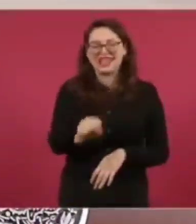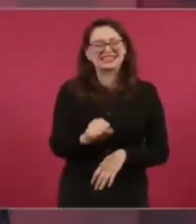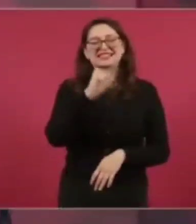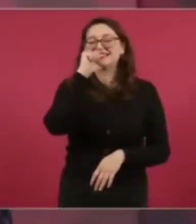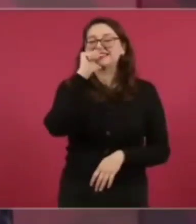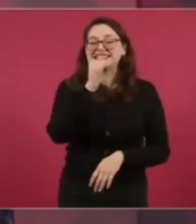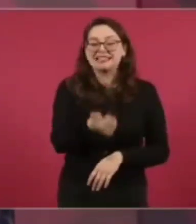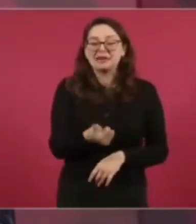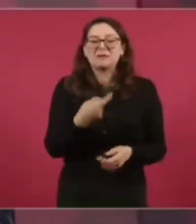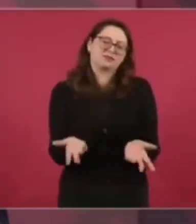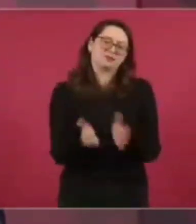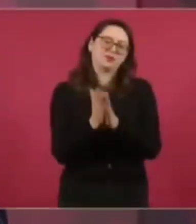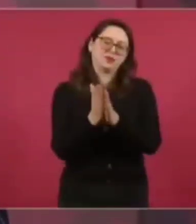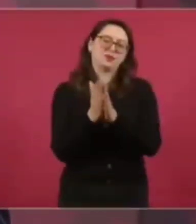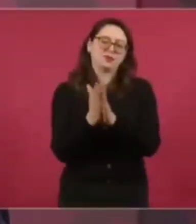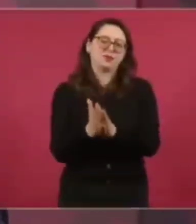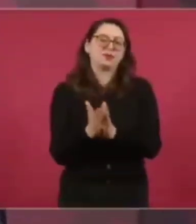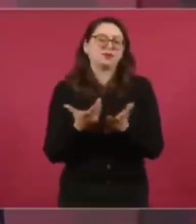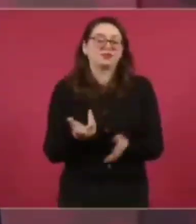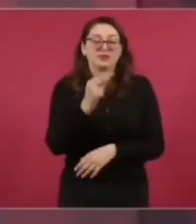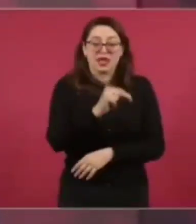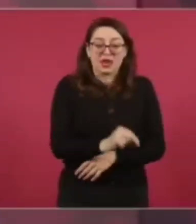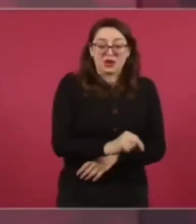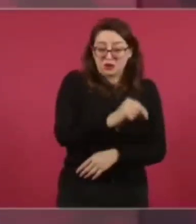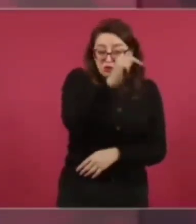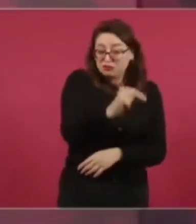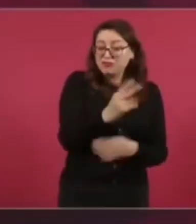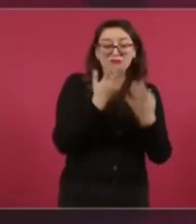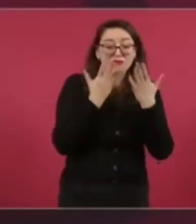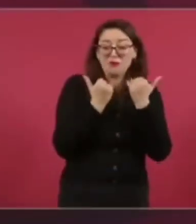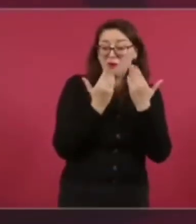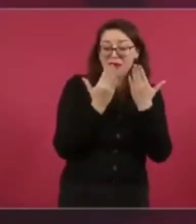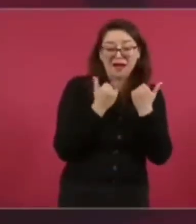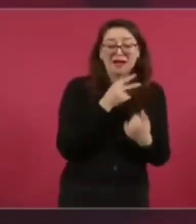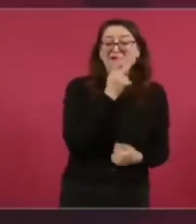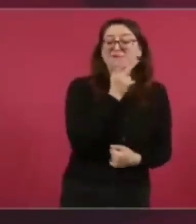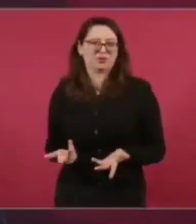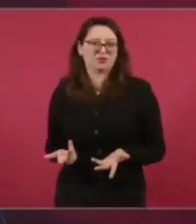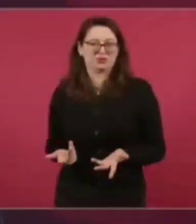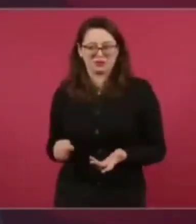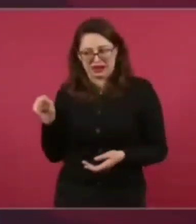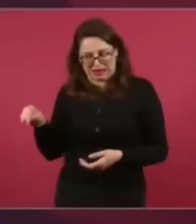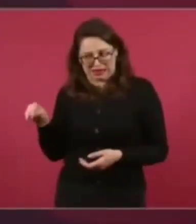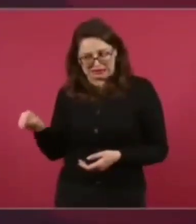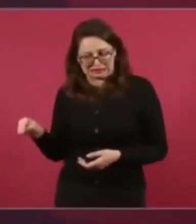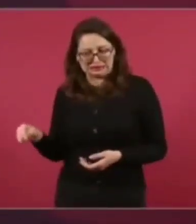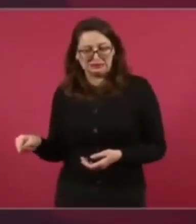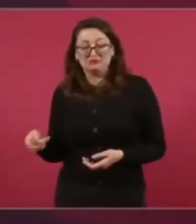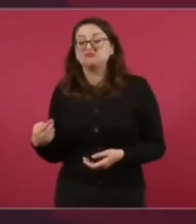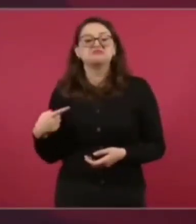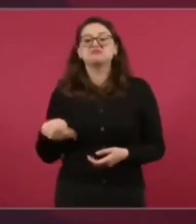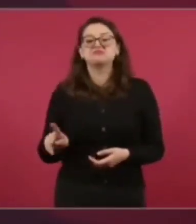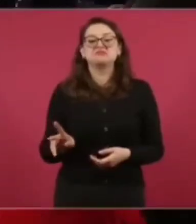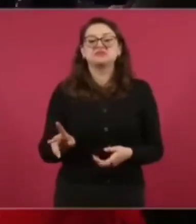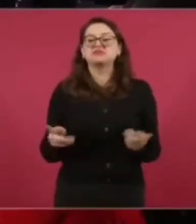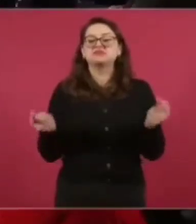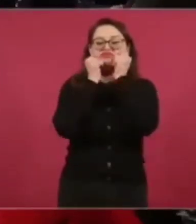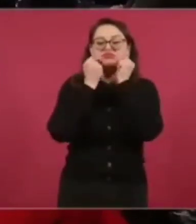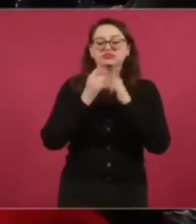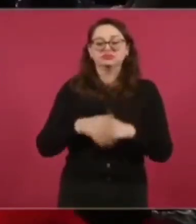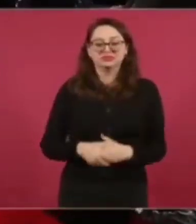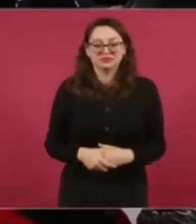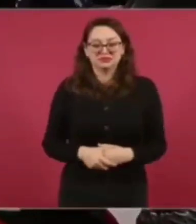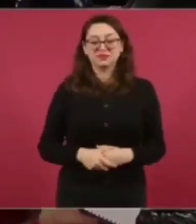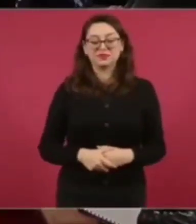petróleo está en el sureste y en tierra y en aguas someras? Pero a ese nivel se llegaba,